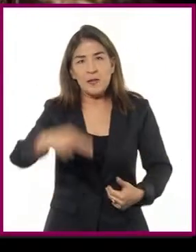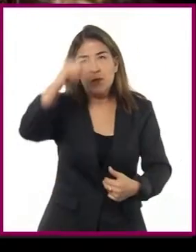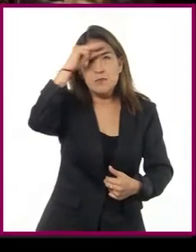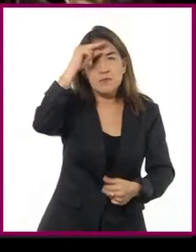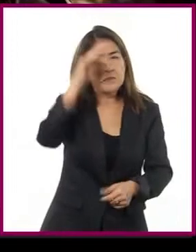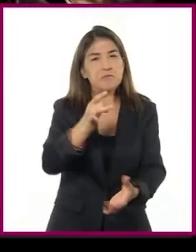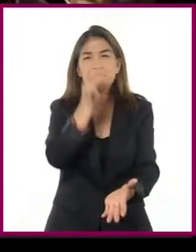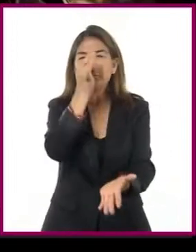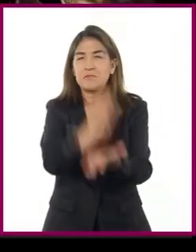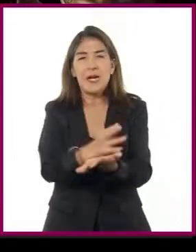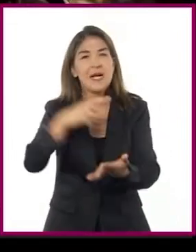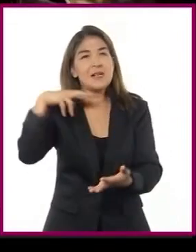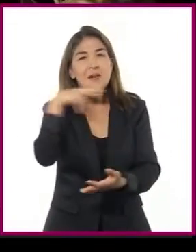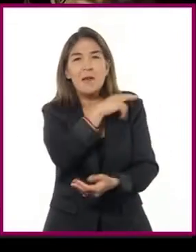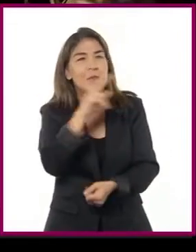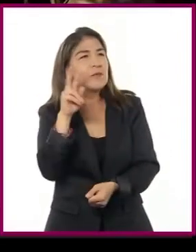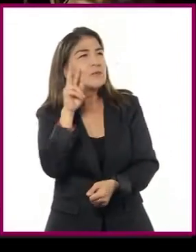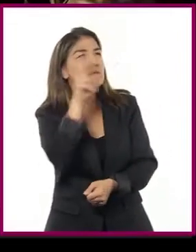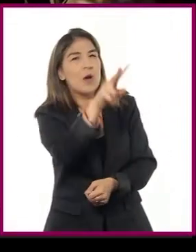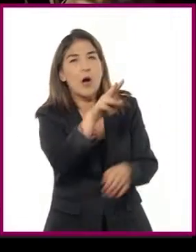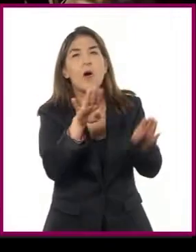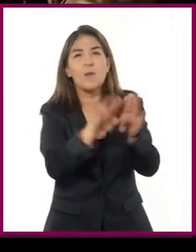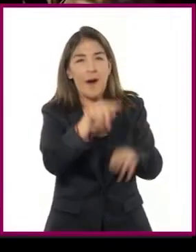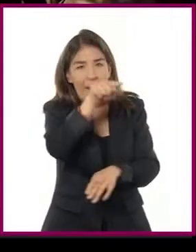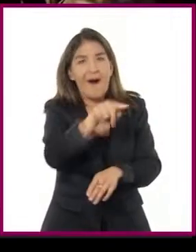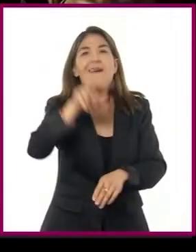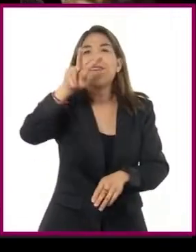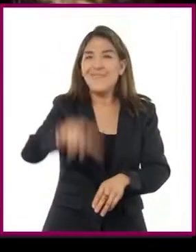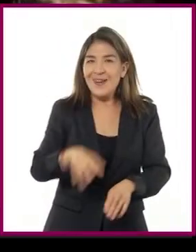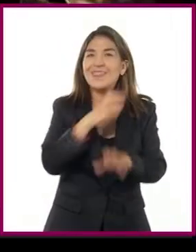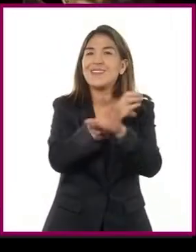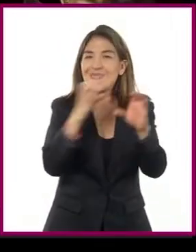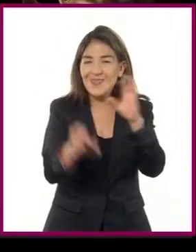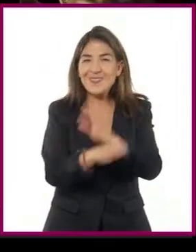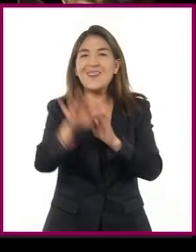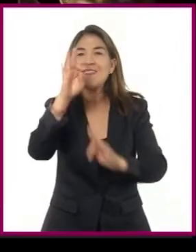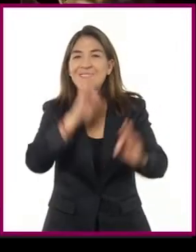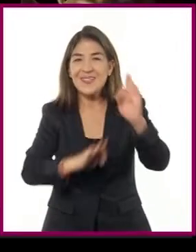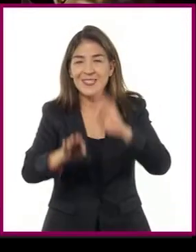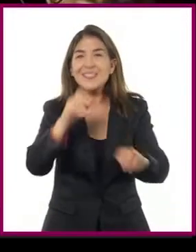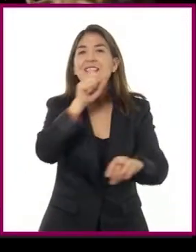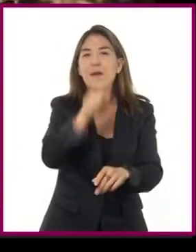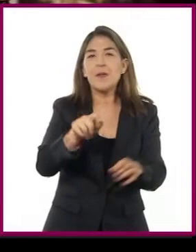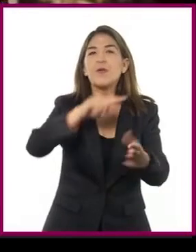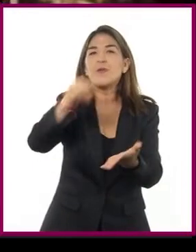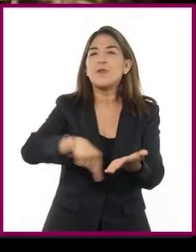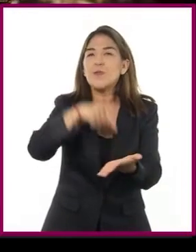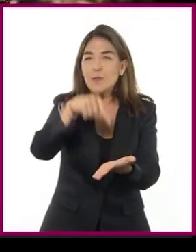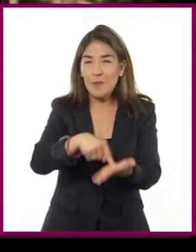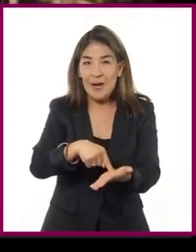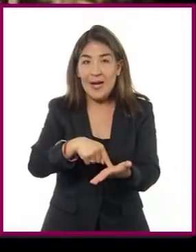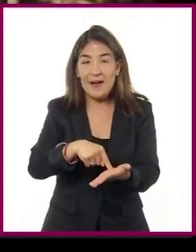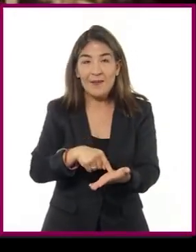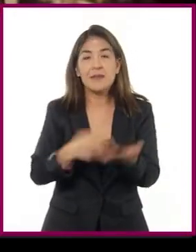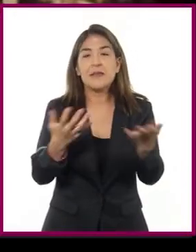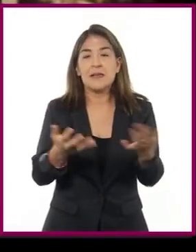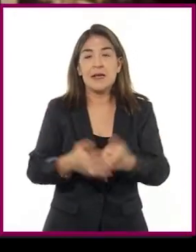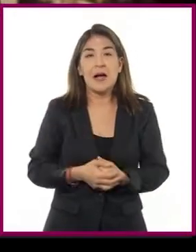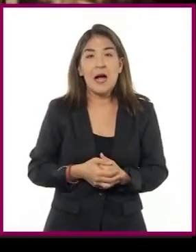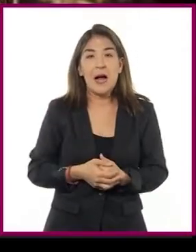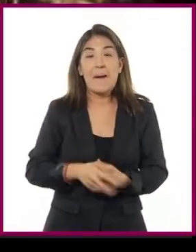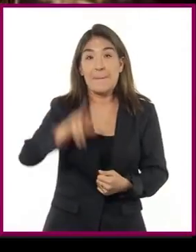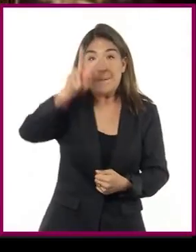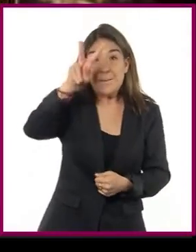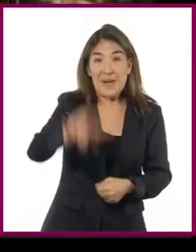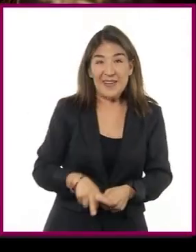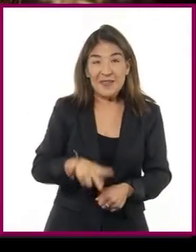inmediatamente algunas verdades sobre los objetos físicos y el espacio. Las verdades